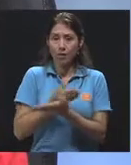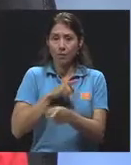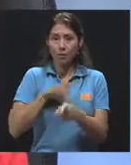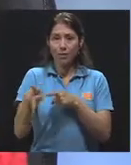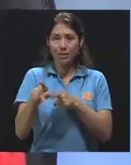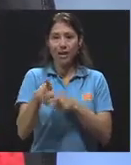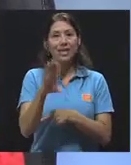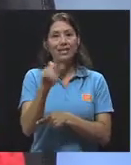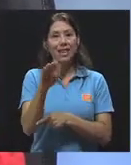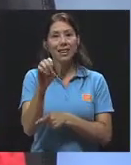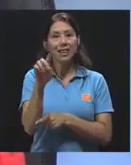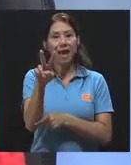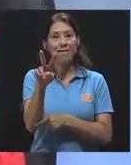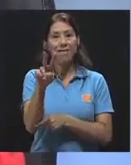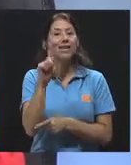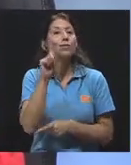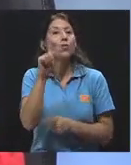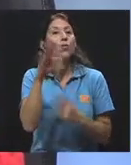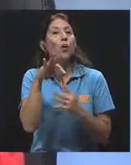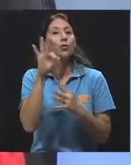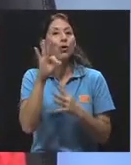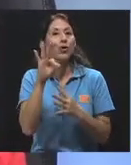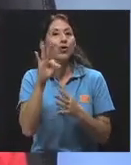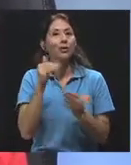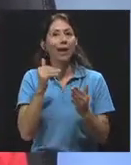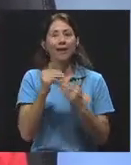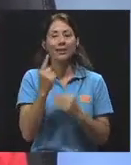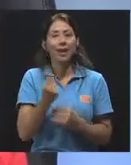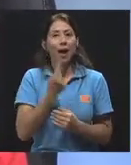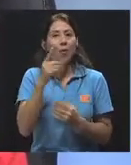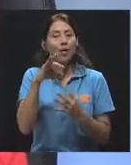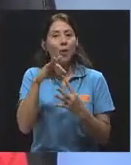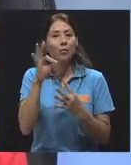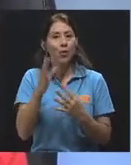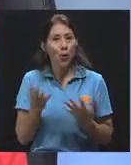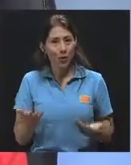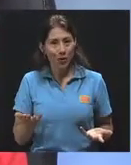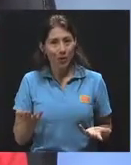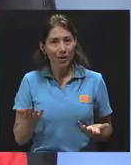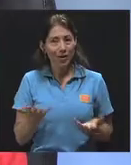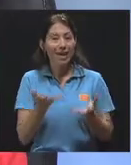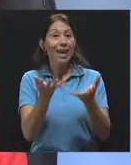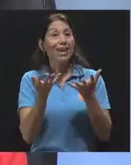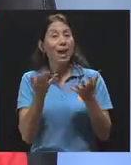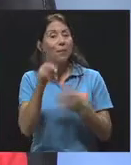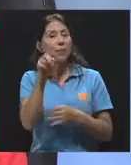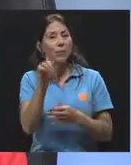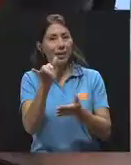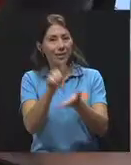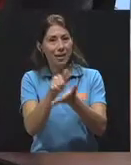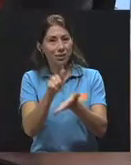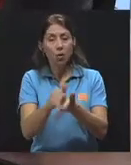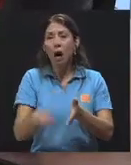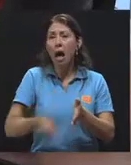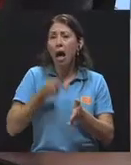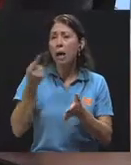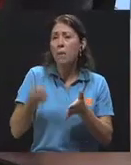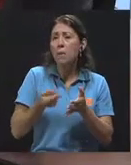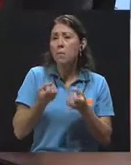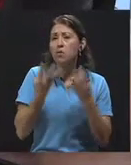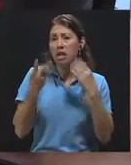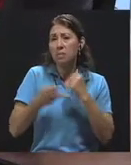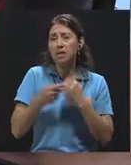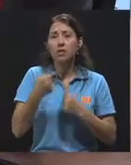una opción, casi que la única opción, y de eso quería consultarles. Muchas veces uno anda buscando